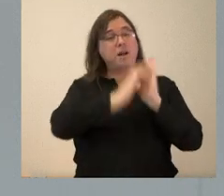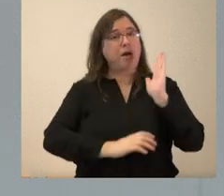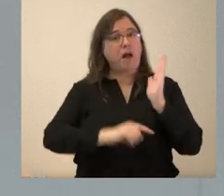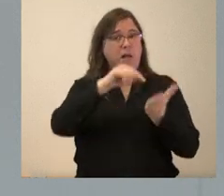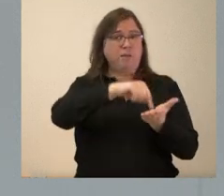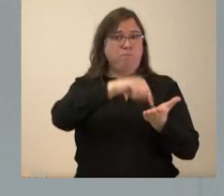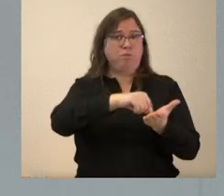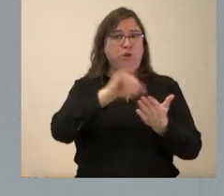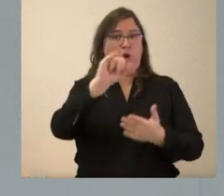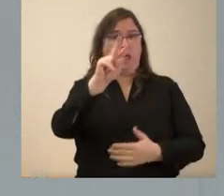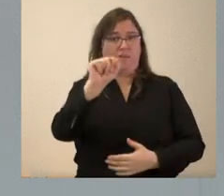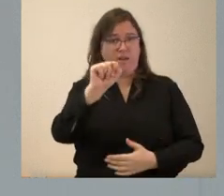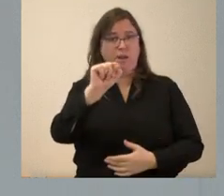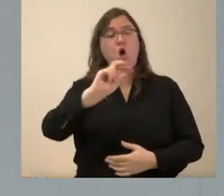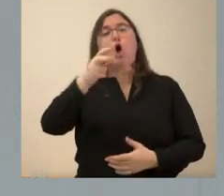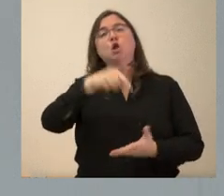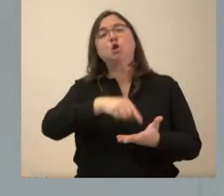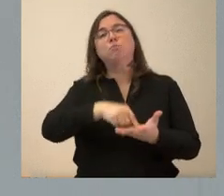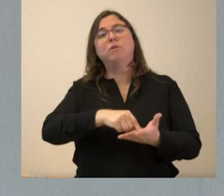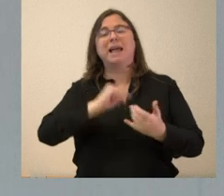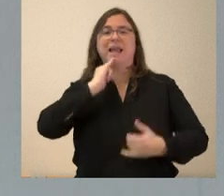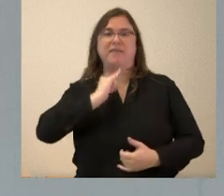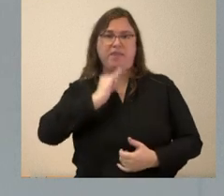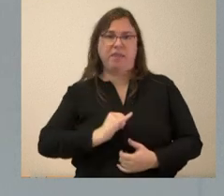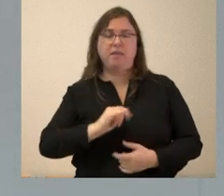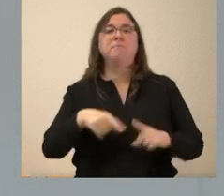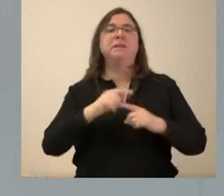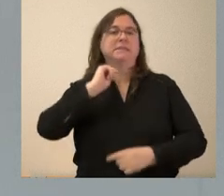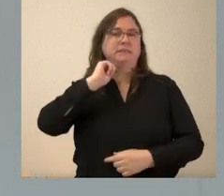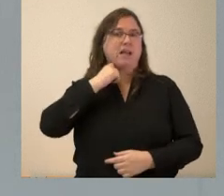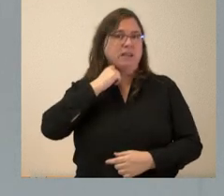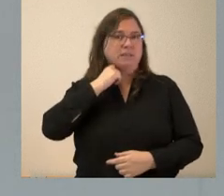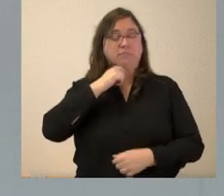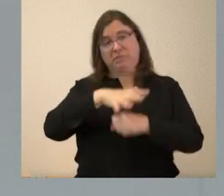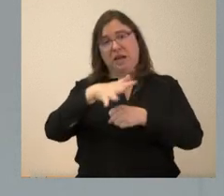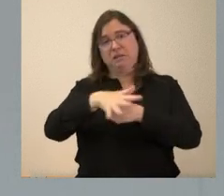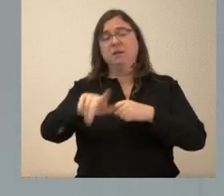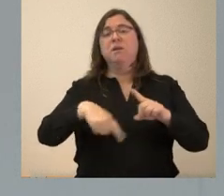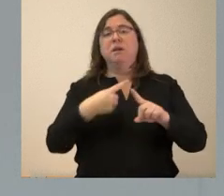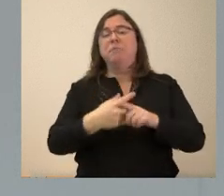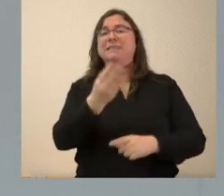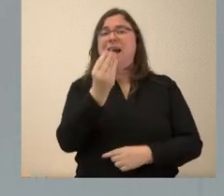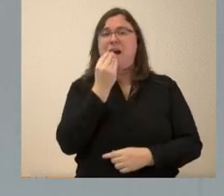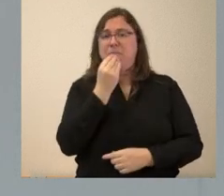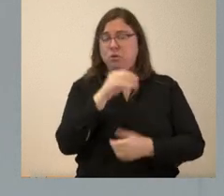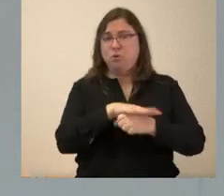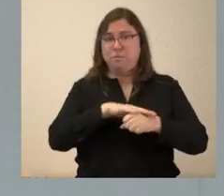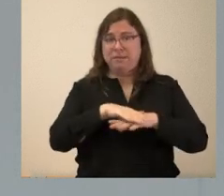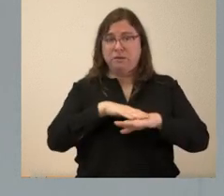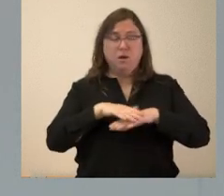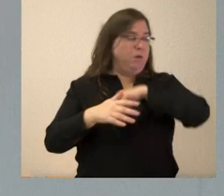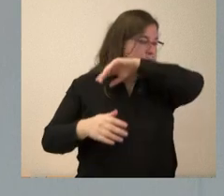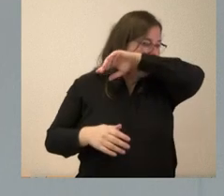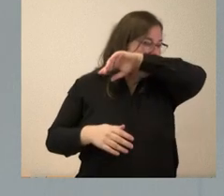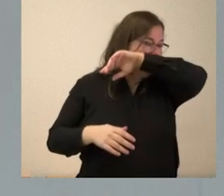del IVA y otros impuestos sobre la electricidad por el gas y el que se une ahora de alimentos básicos la